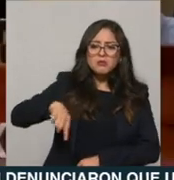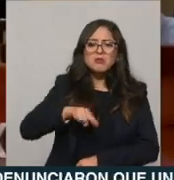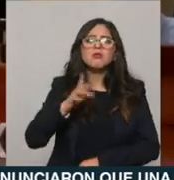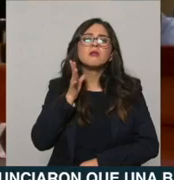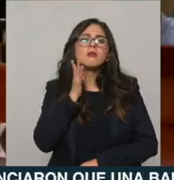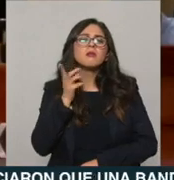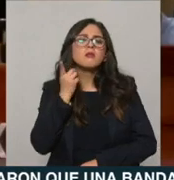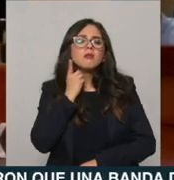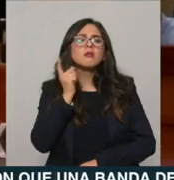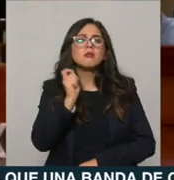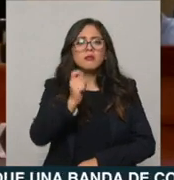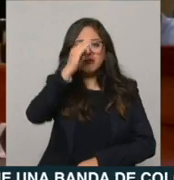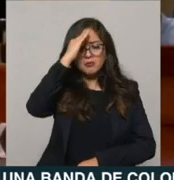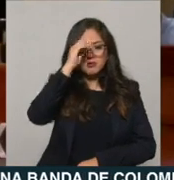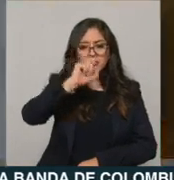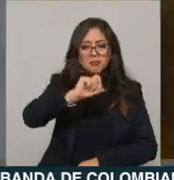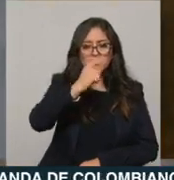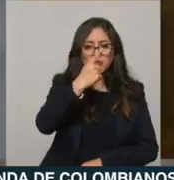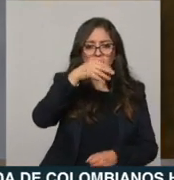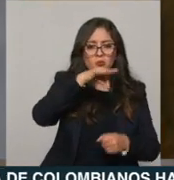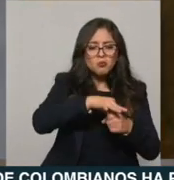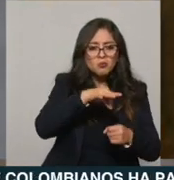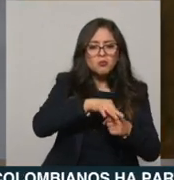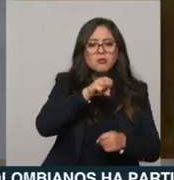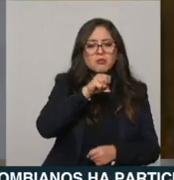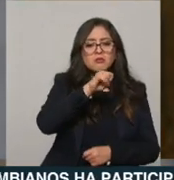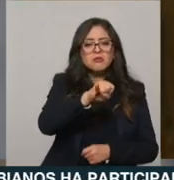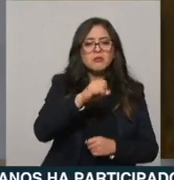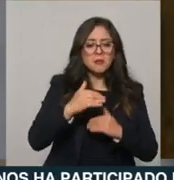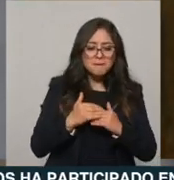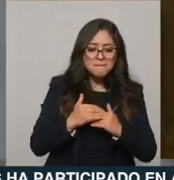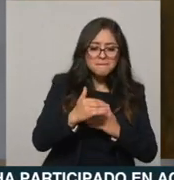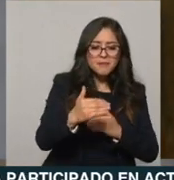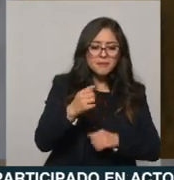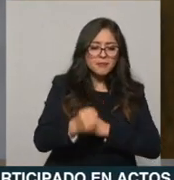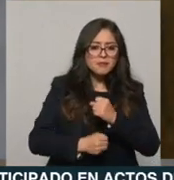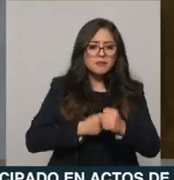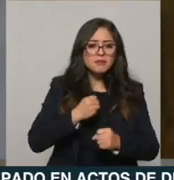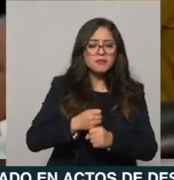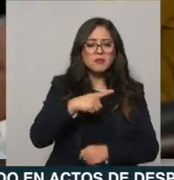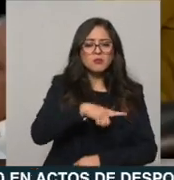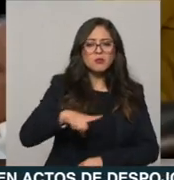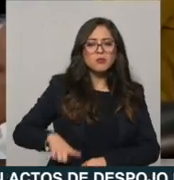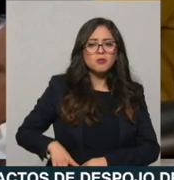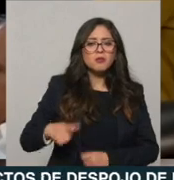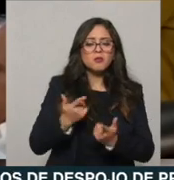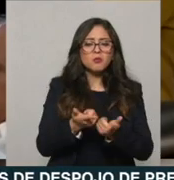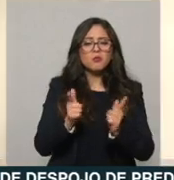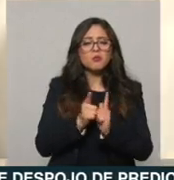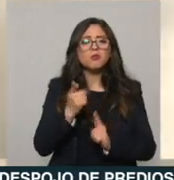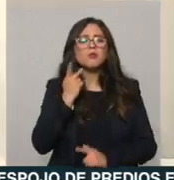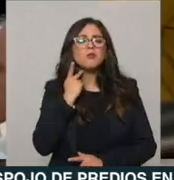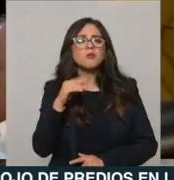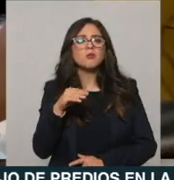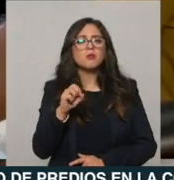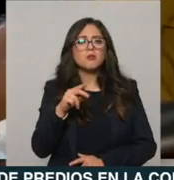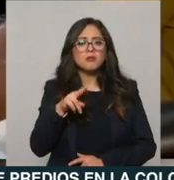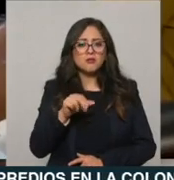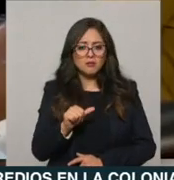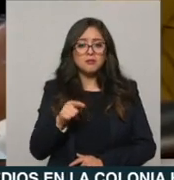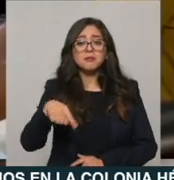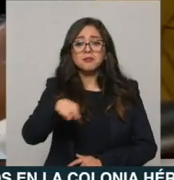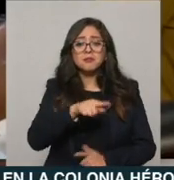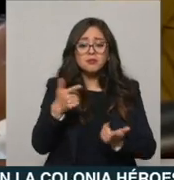entidad decidió con 21 votos a favor la ampliación del próximo mandato del gobernador de Morena. Durante una sesión extraordinaria,